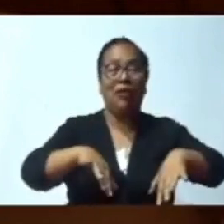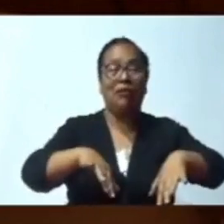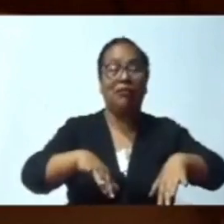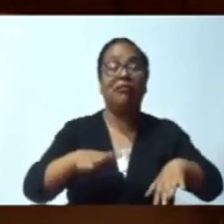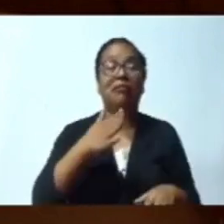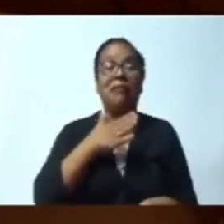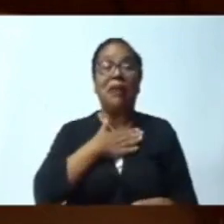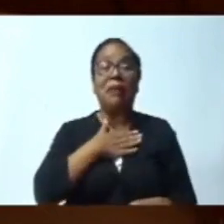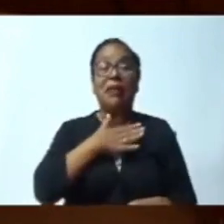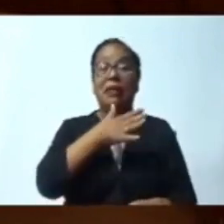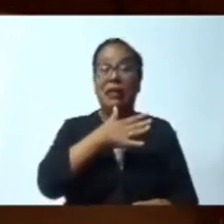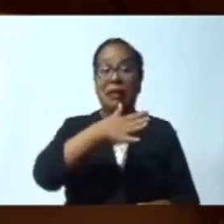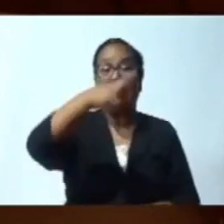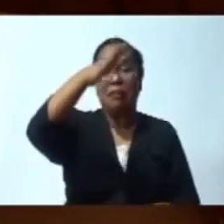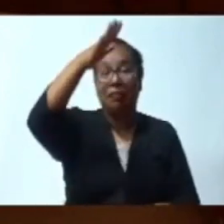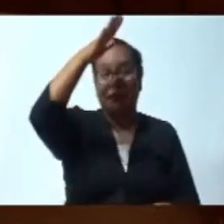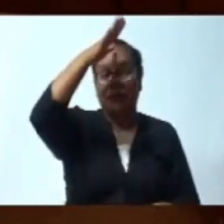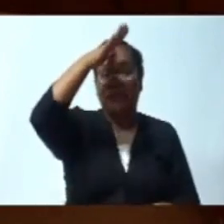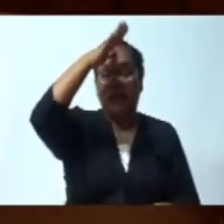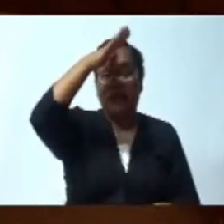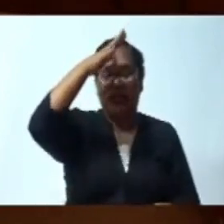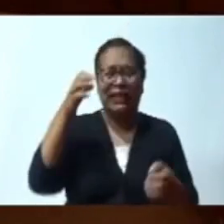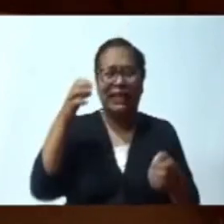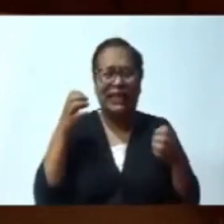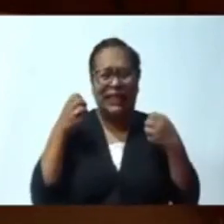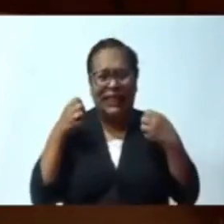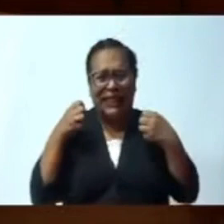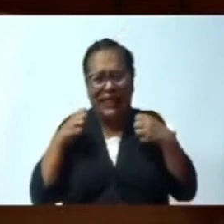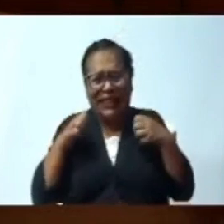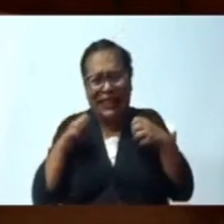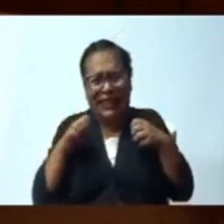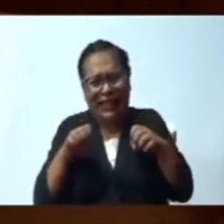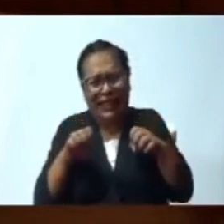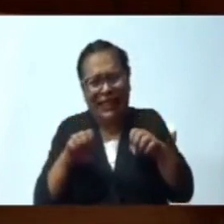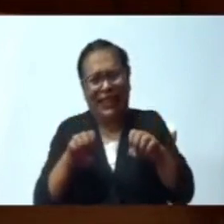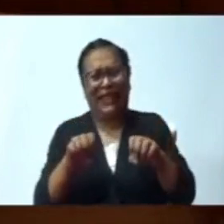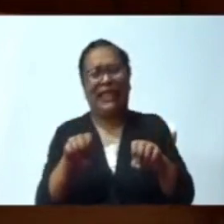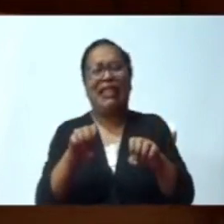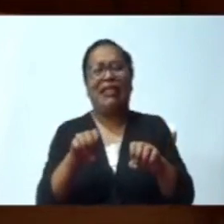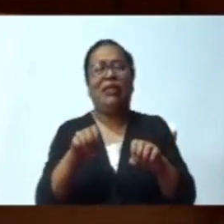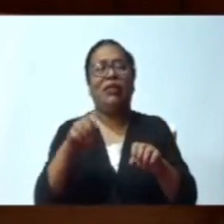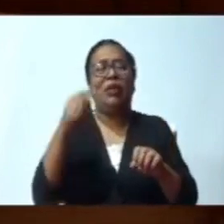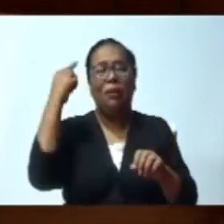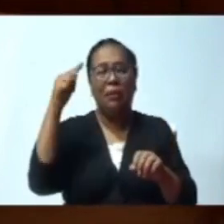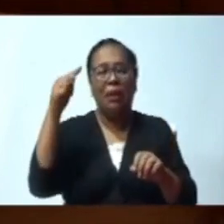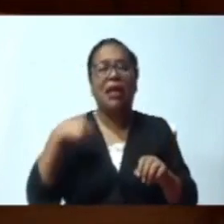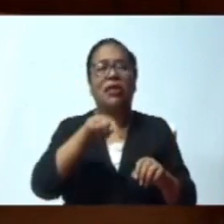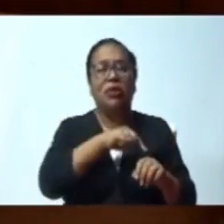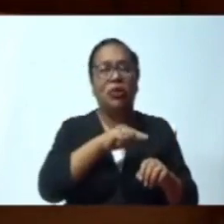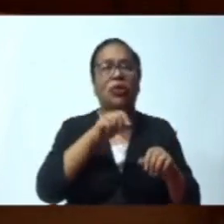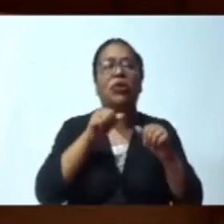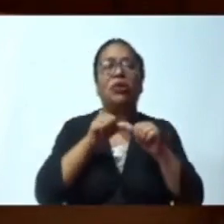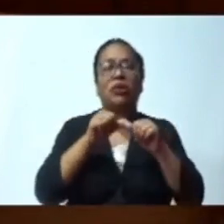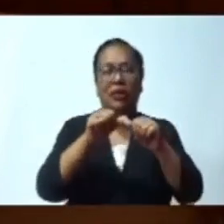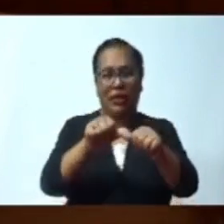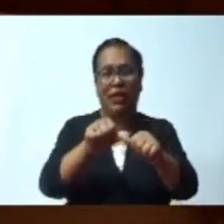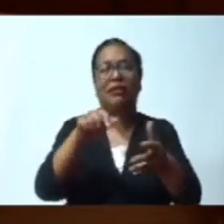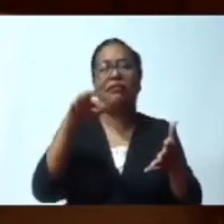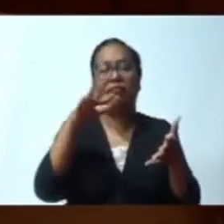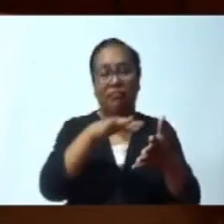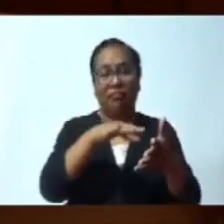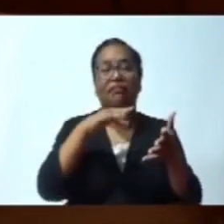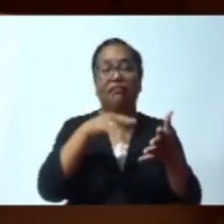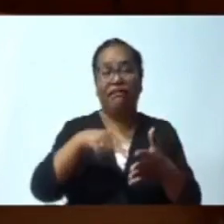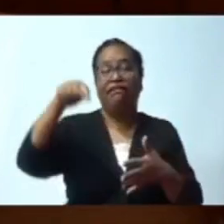han hecho un sacrificio muy grande para que yo y mis hermanos sigamos estudiando y nos mandaron a Constanza. Y